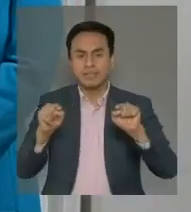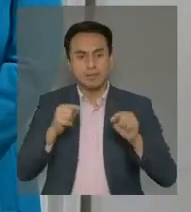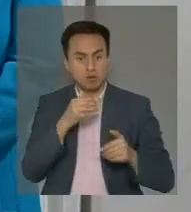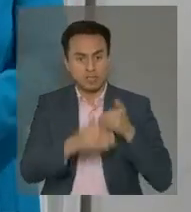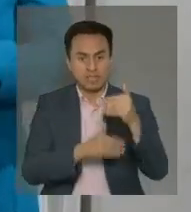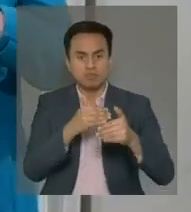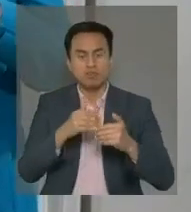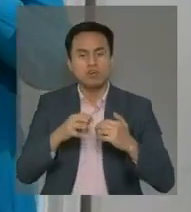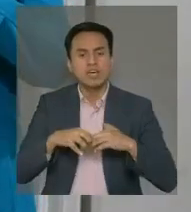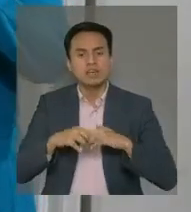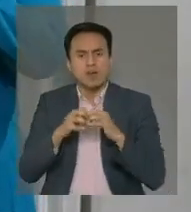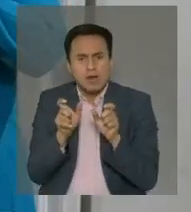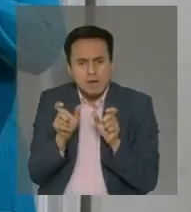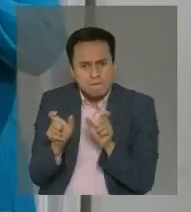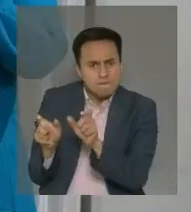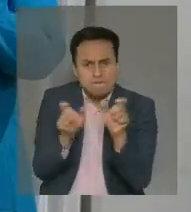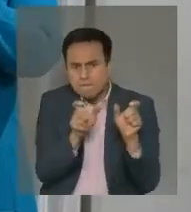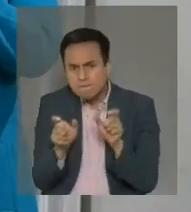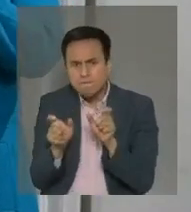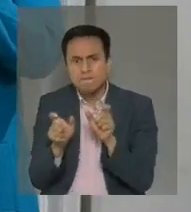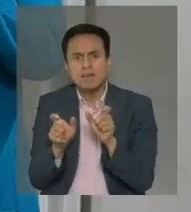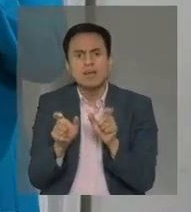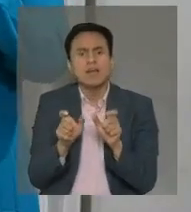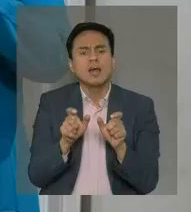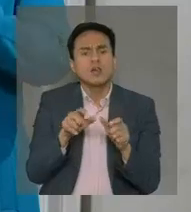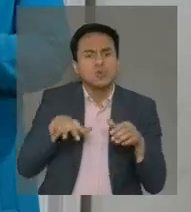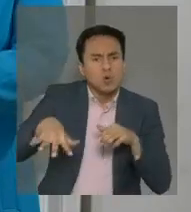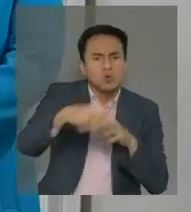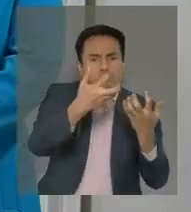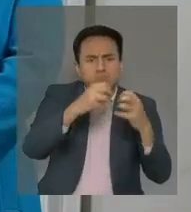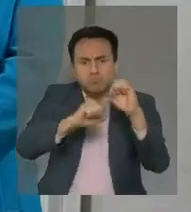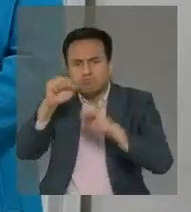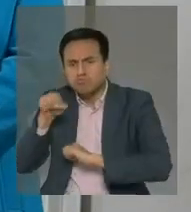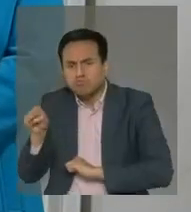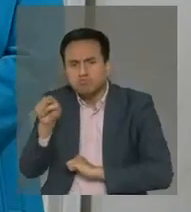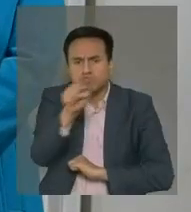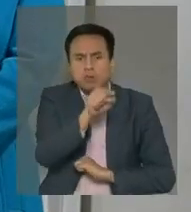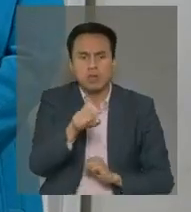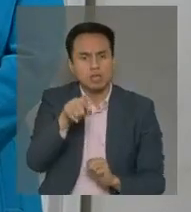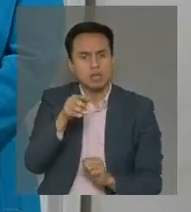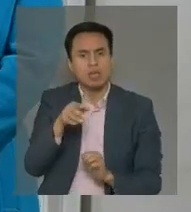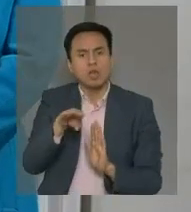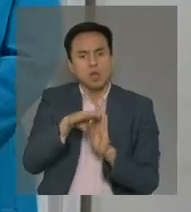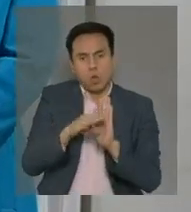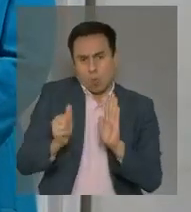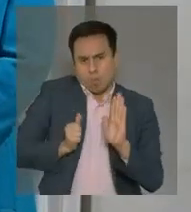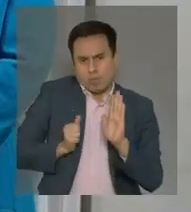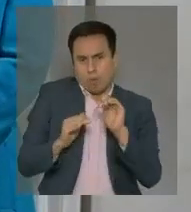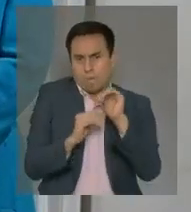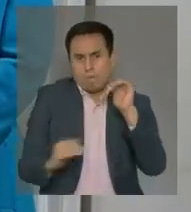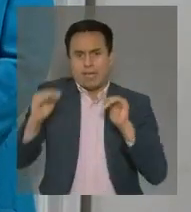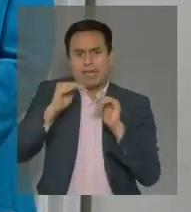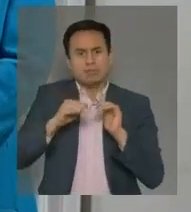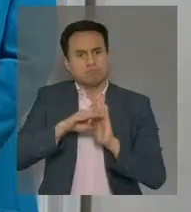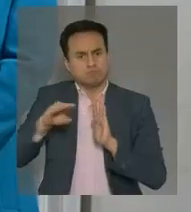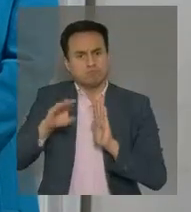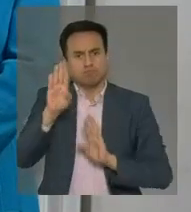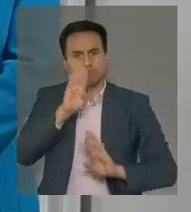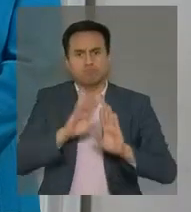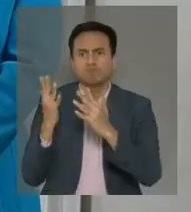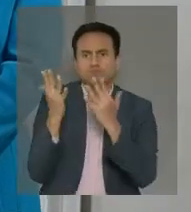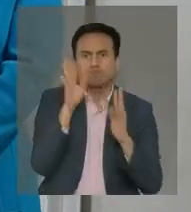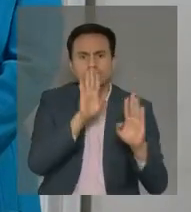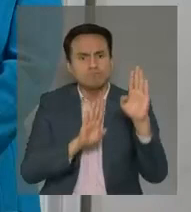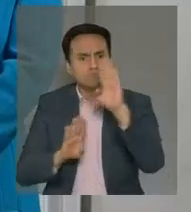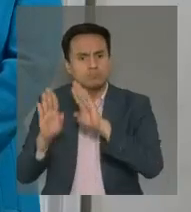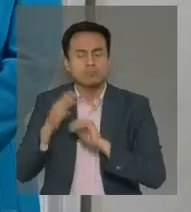vamos a reforzar la fiscalización al resto del polo industrial exigiendo el cumplimiento de los más altos estándares medioambientales